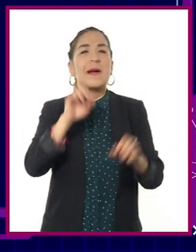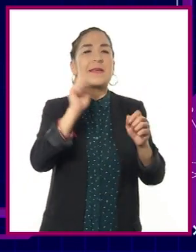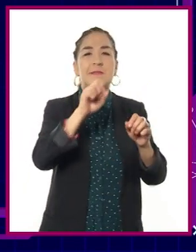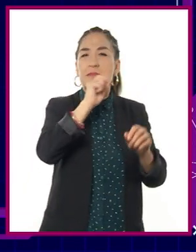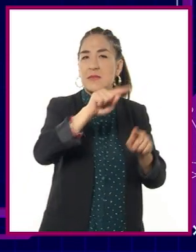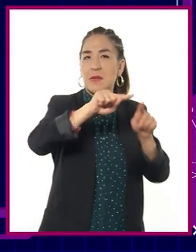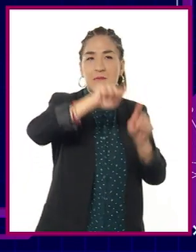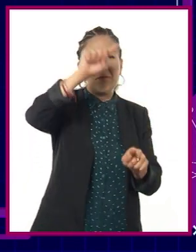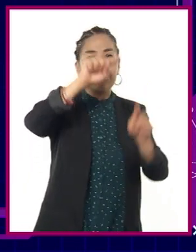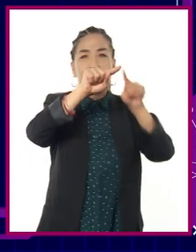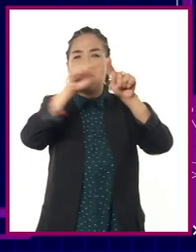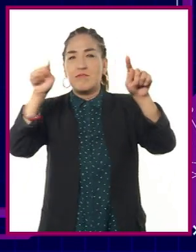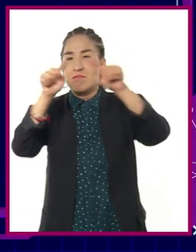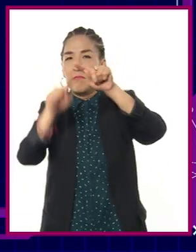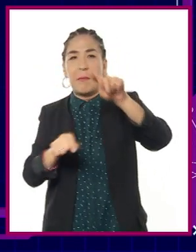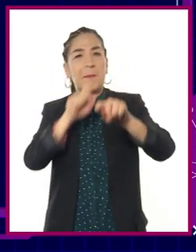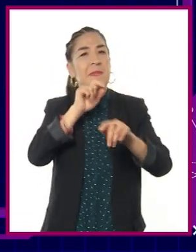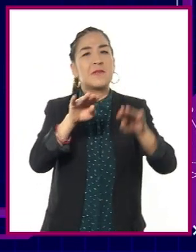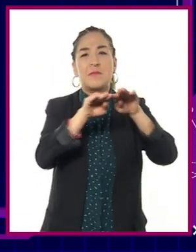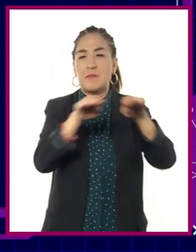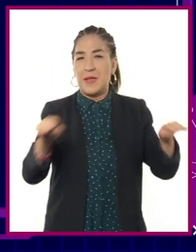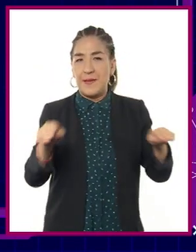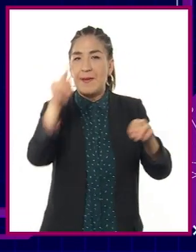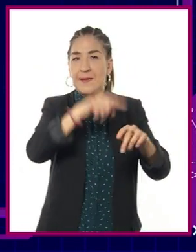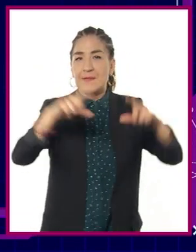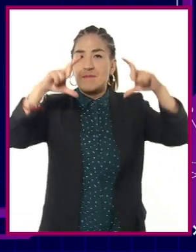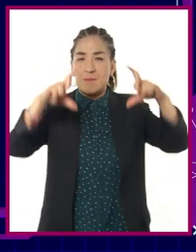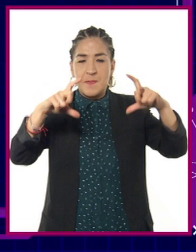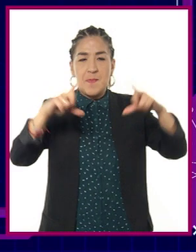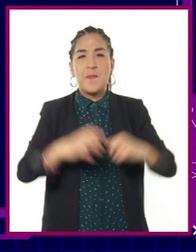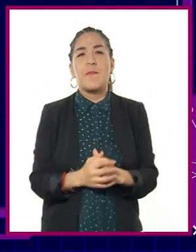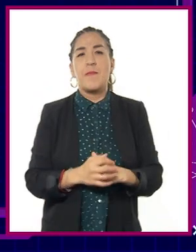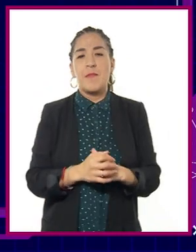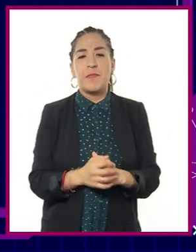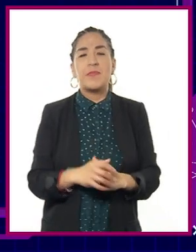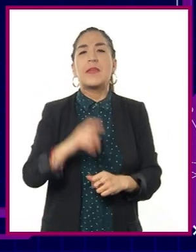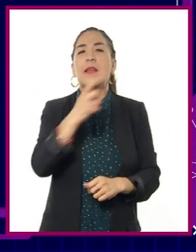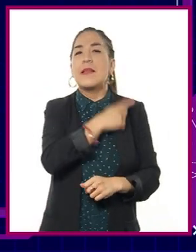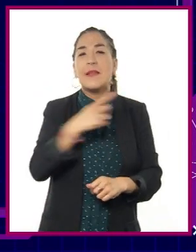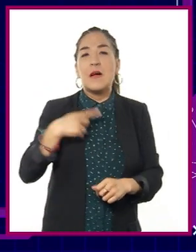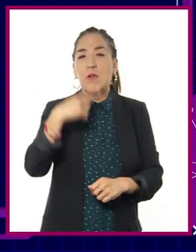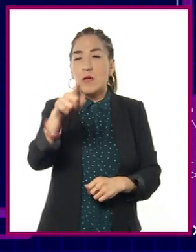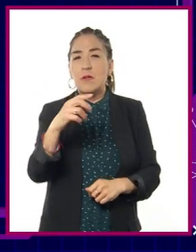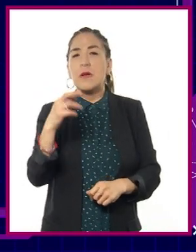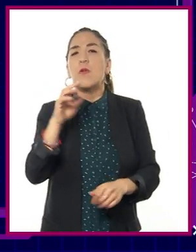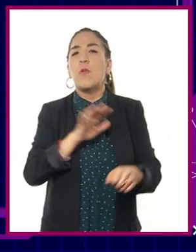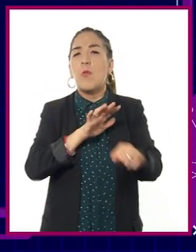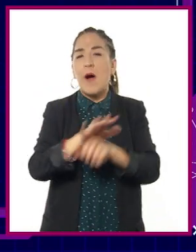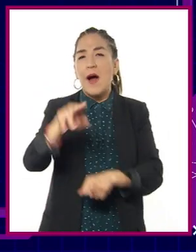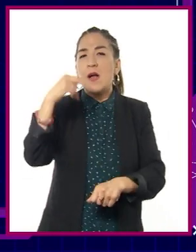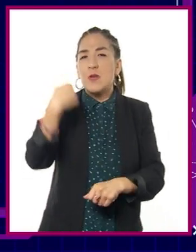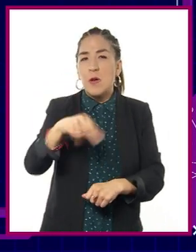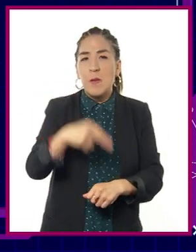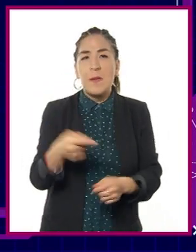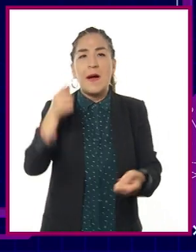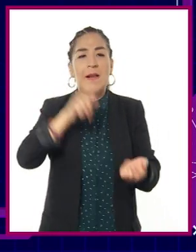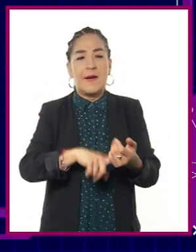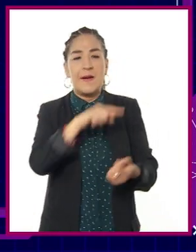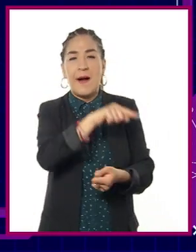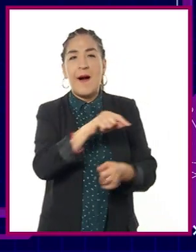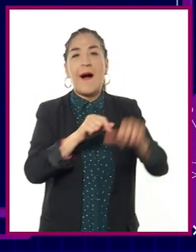la misma circunferencia. Se tiene como objetivo determinar el nombre que recibe el